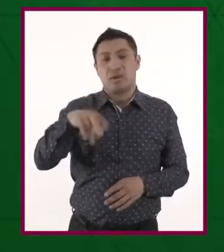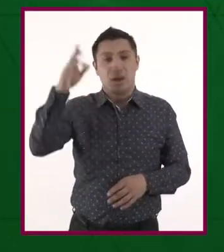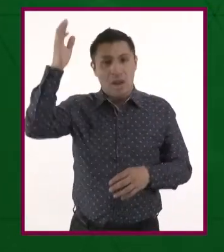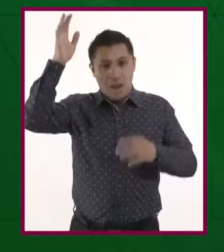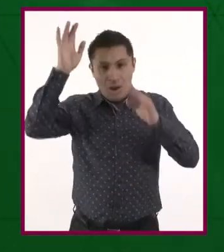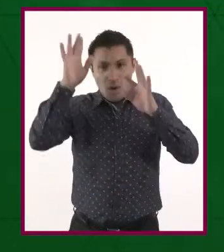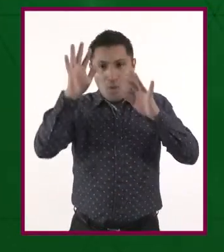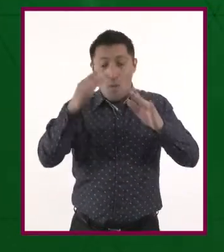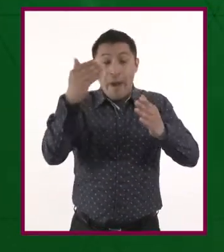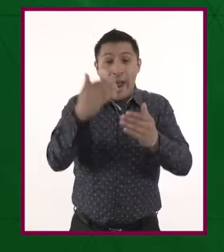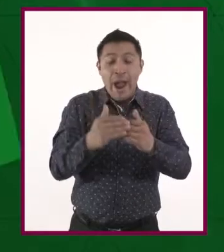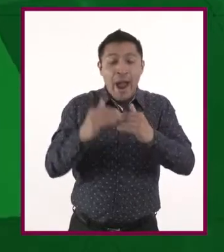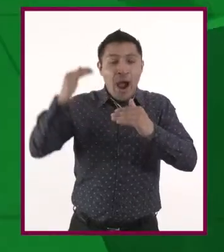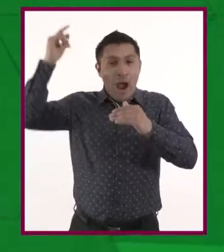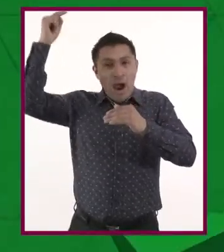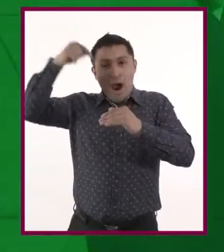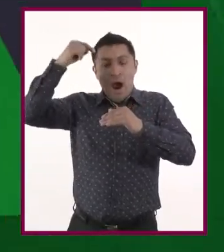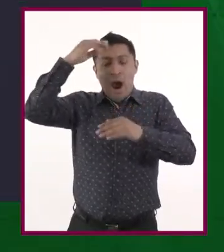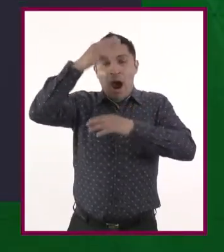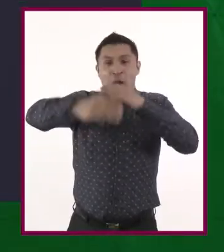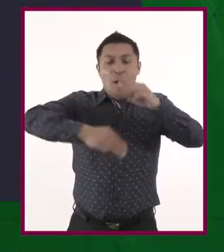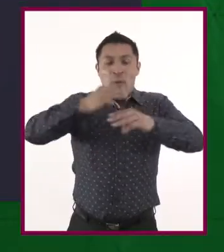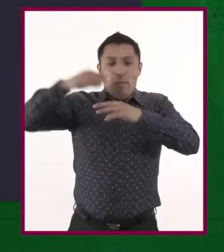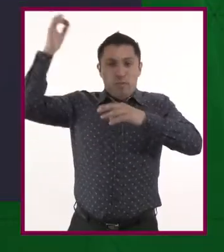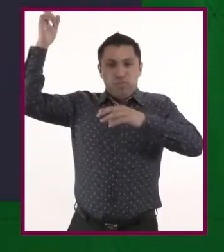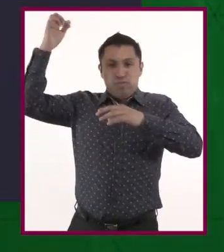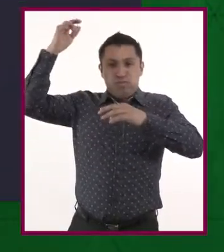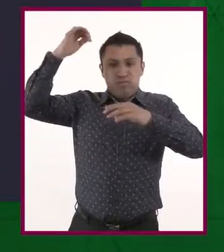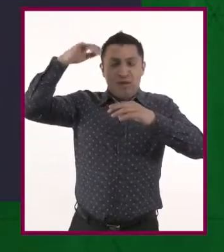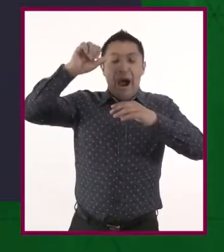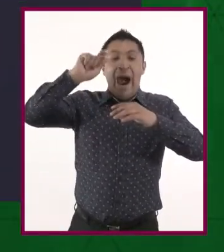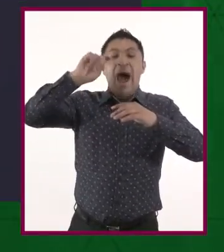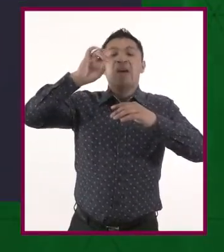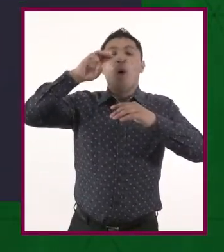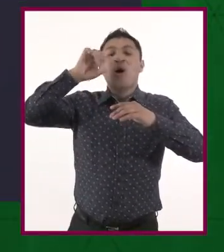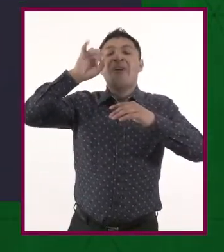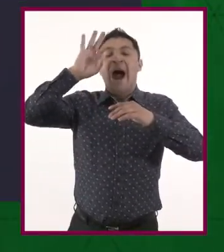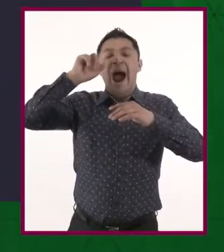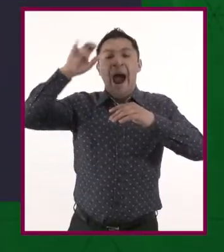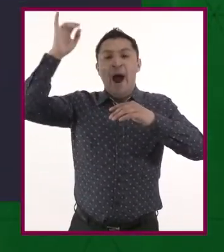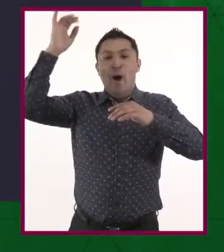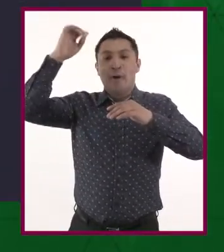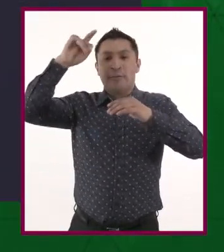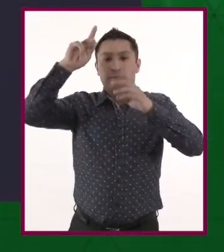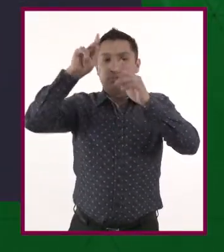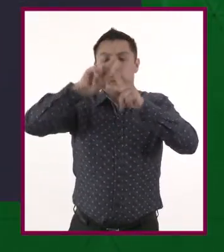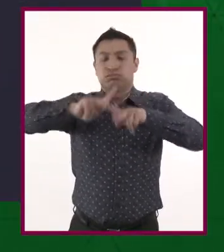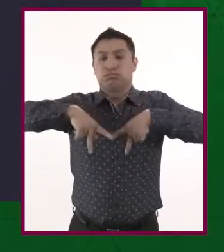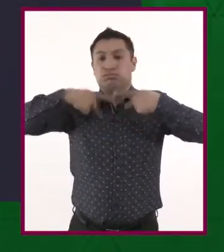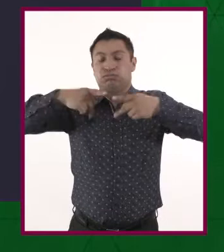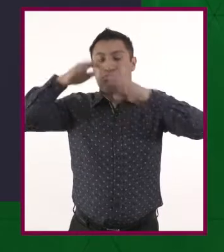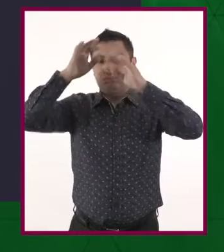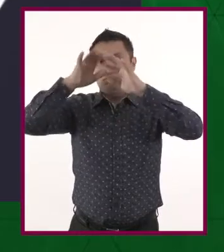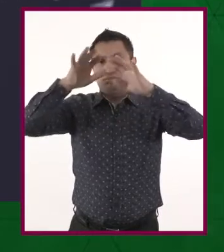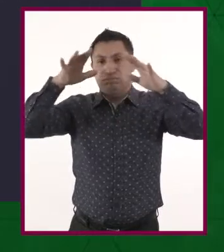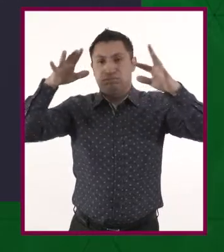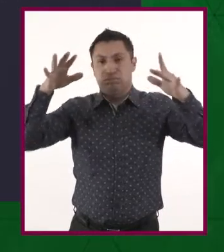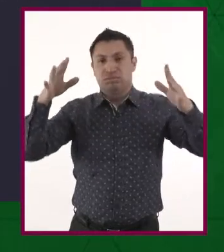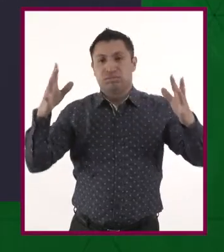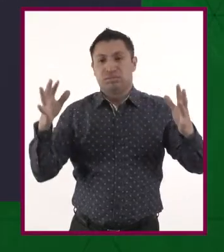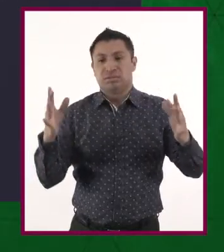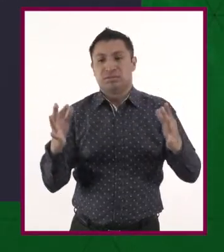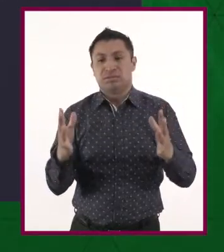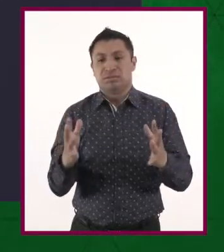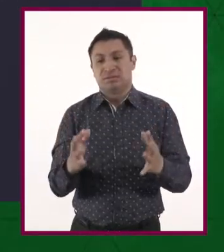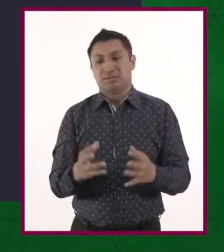antes de que alcance la superficie terrestre pasa por la atmósfera, donde se debilita por un proceso de difusión o